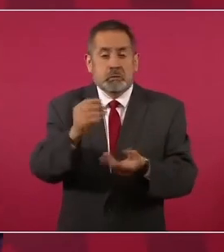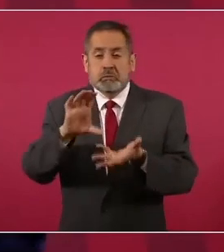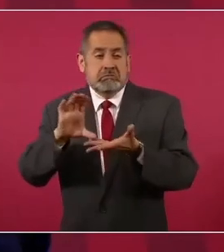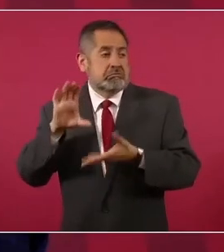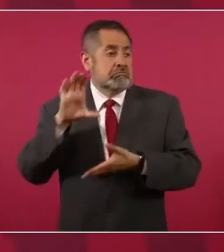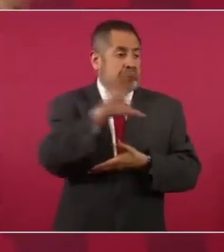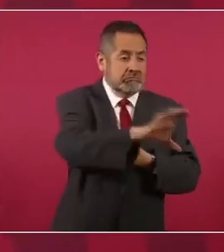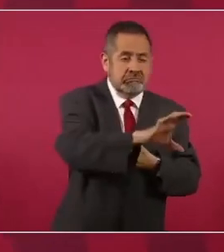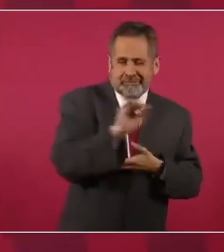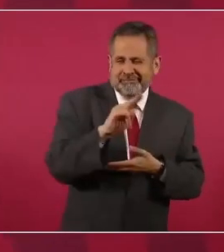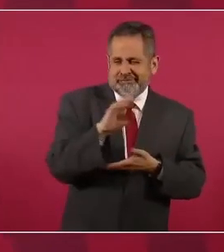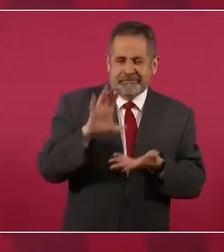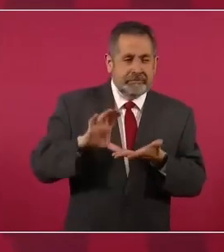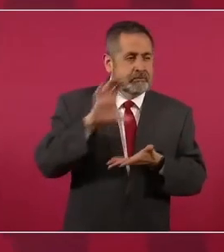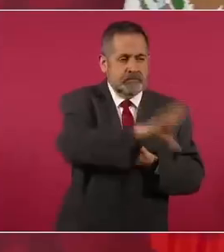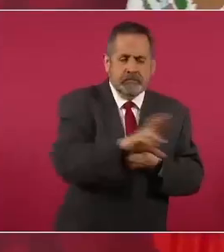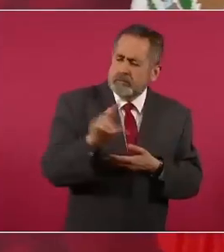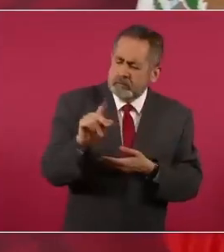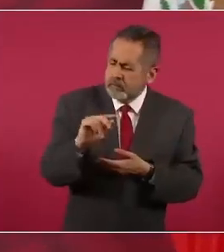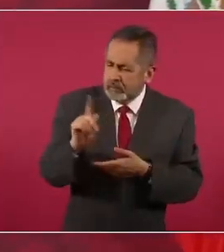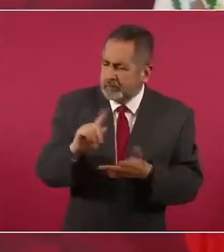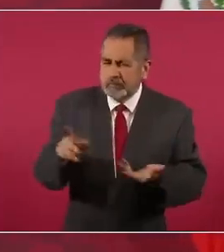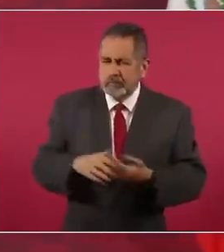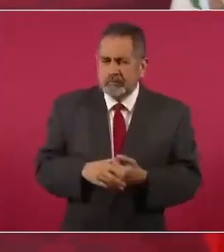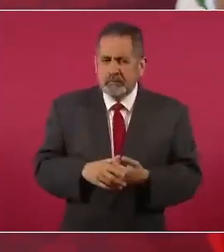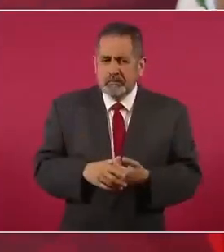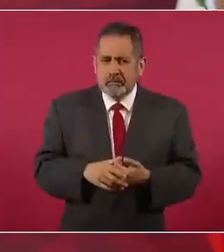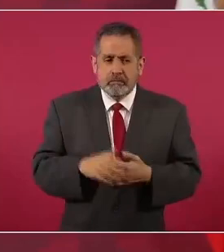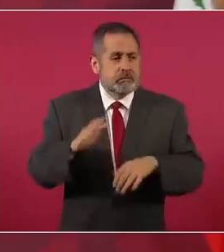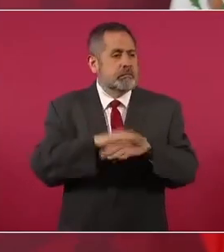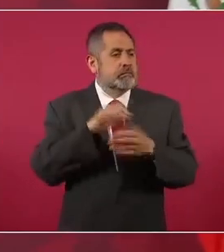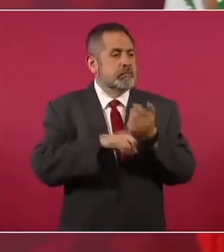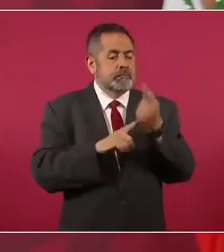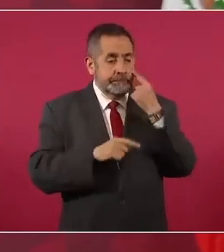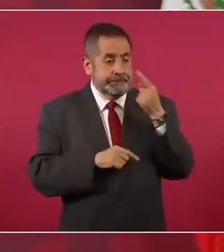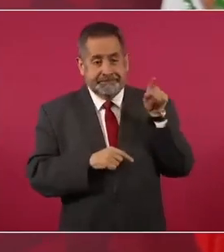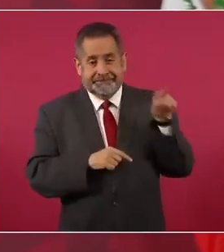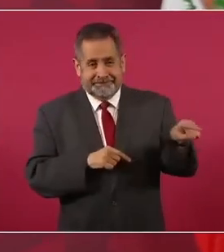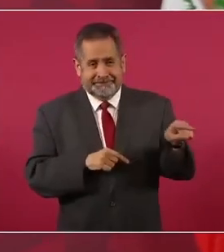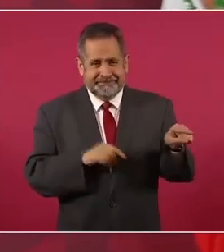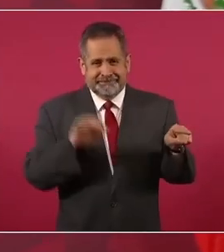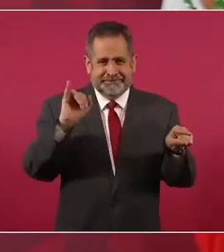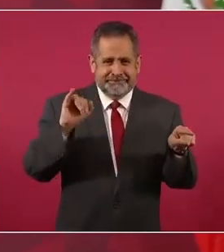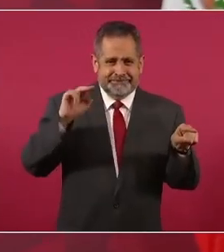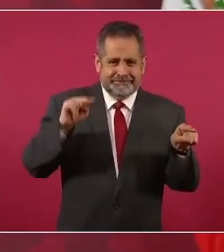porque además de que tienen al árbitro,